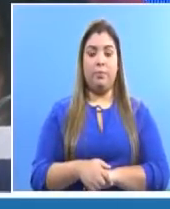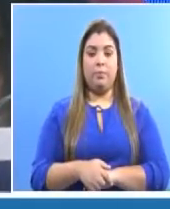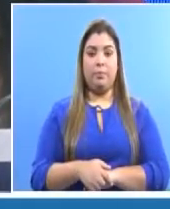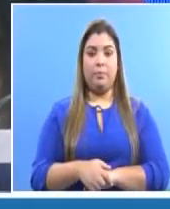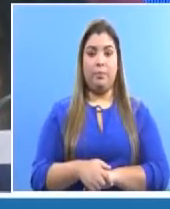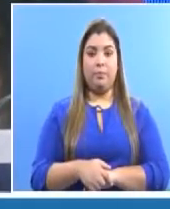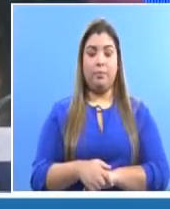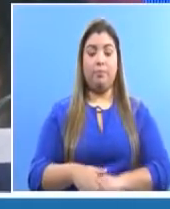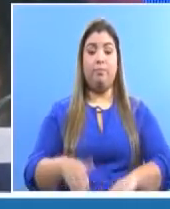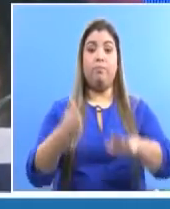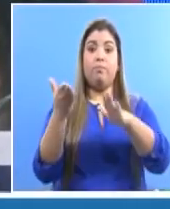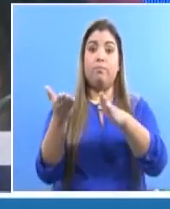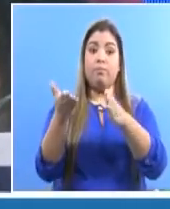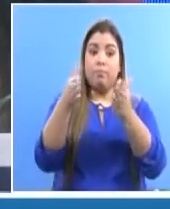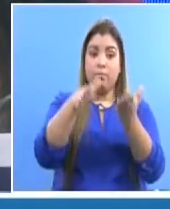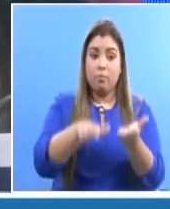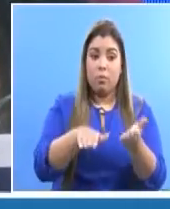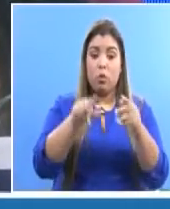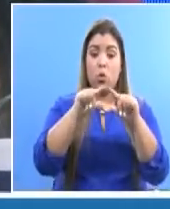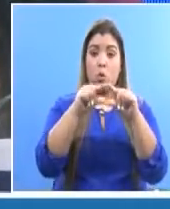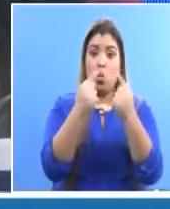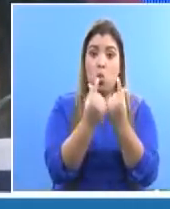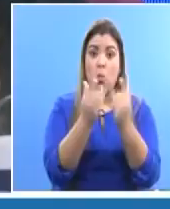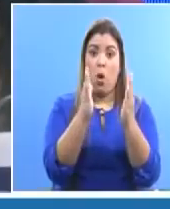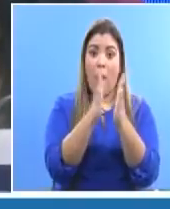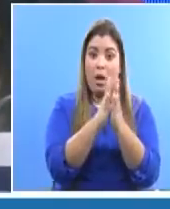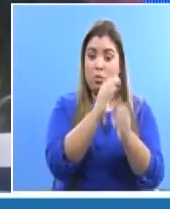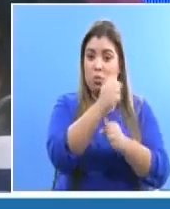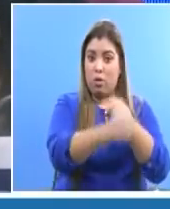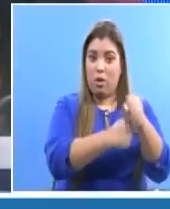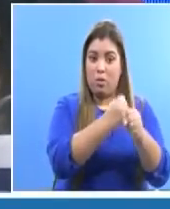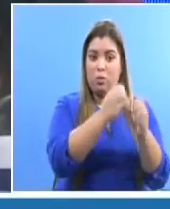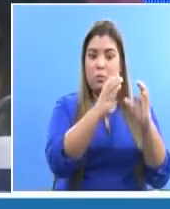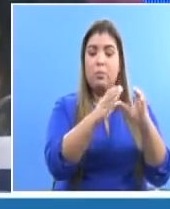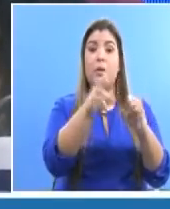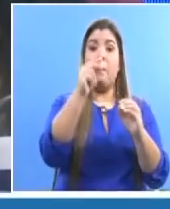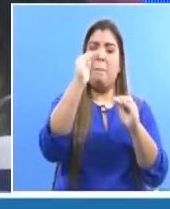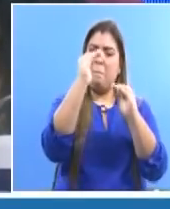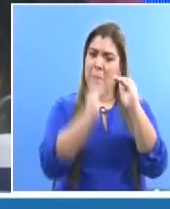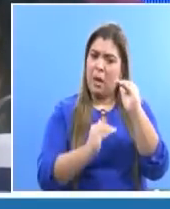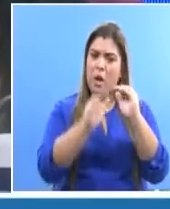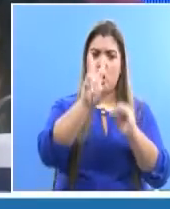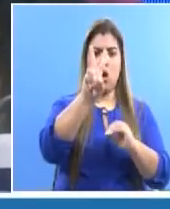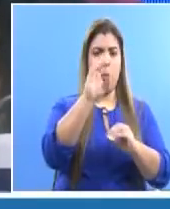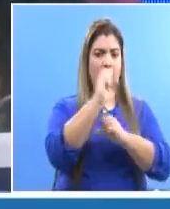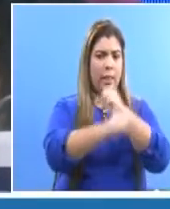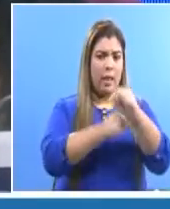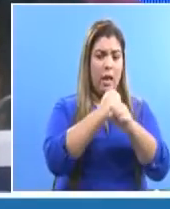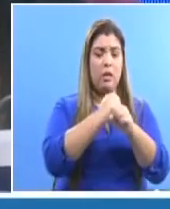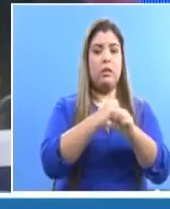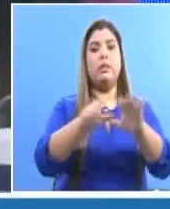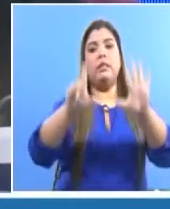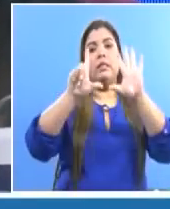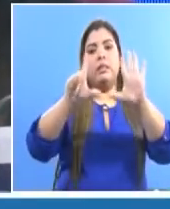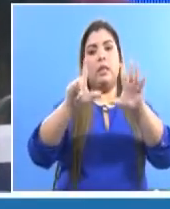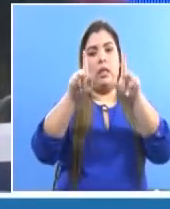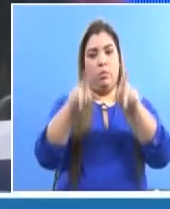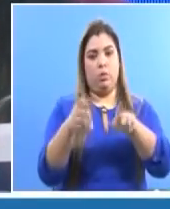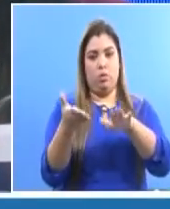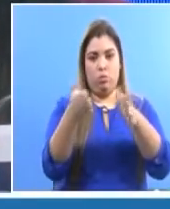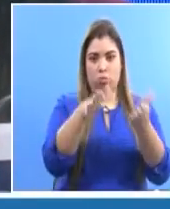En cuanto a las defunciones según grupo de edad, en menores de 20 años, 7